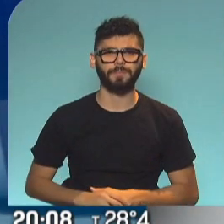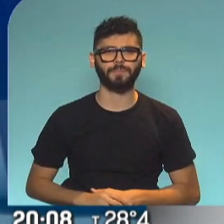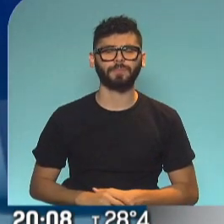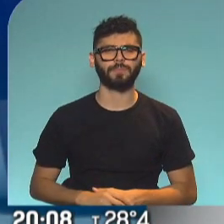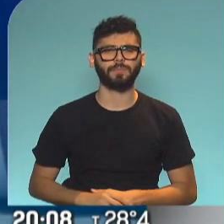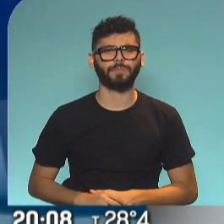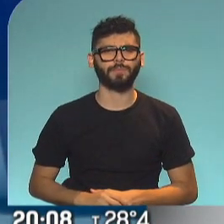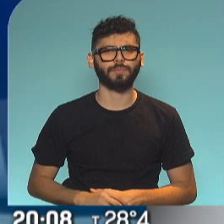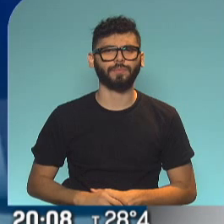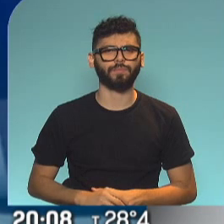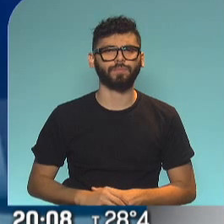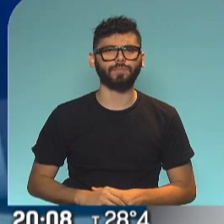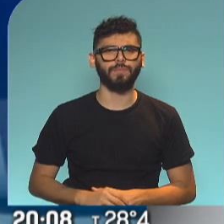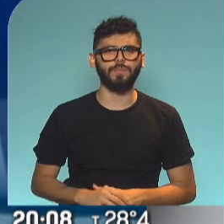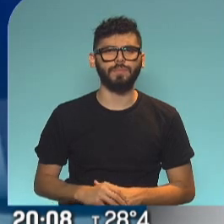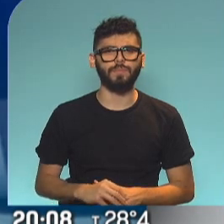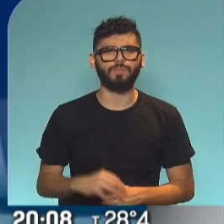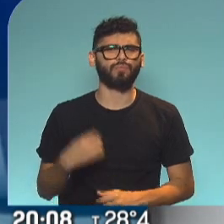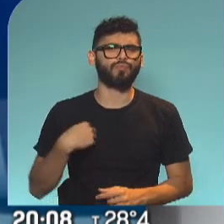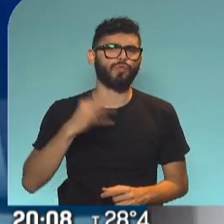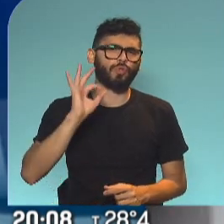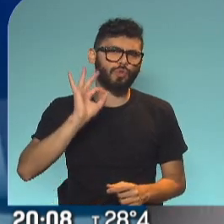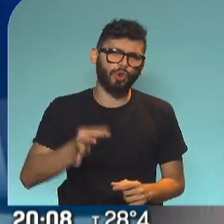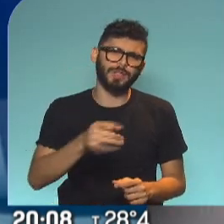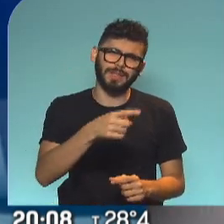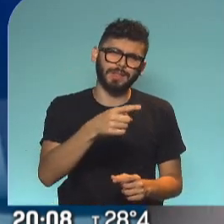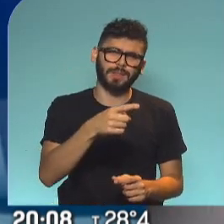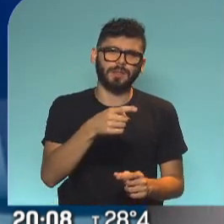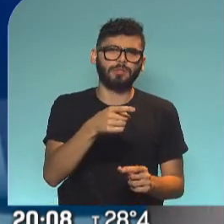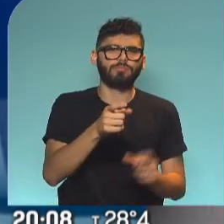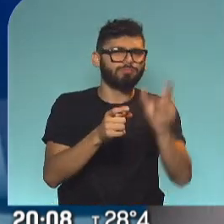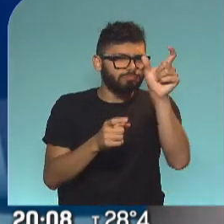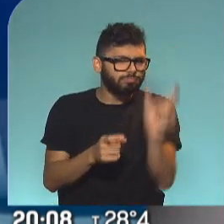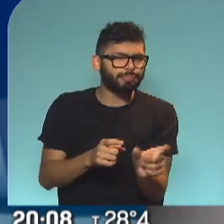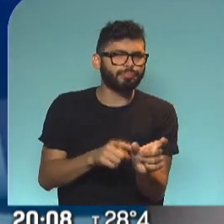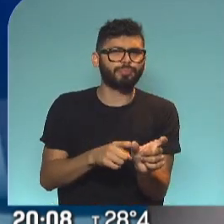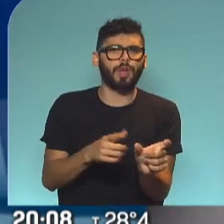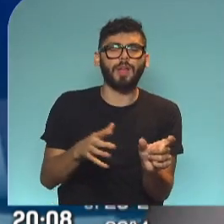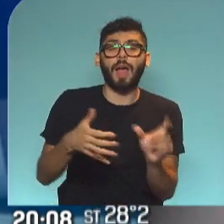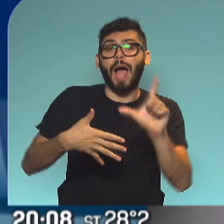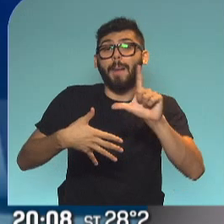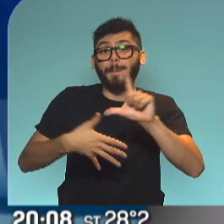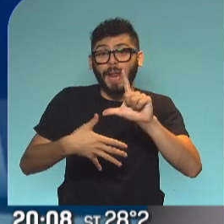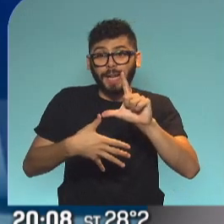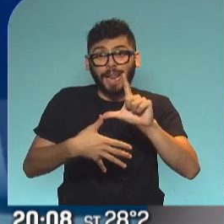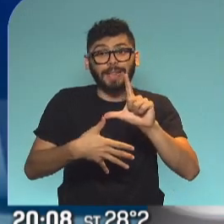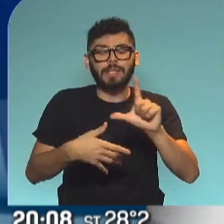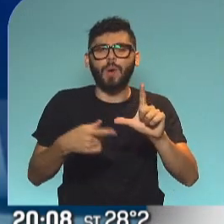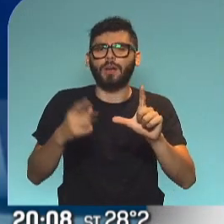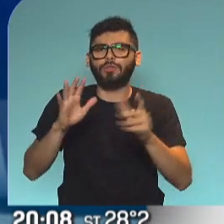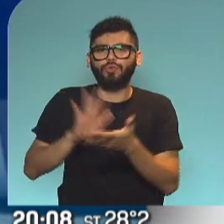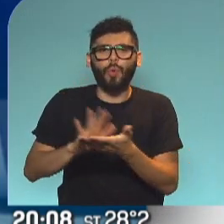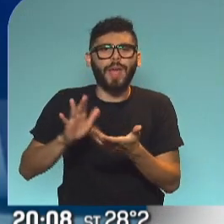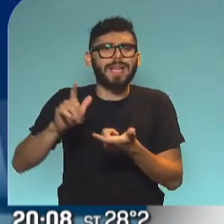También dice que lo sé conocedor a lo que decíamos recién, ¿no?, del cuerpo y alma de la realidad de América Latina, y su experiencia y